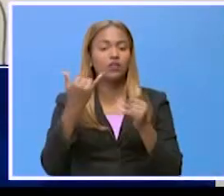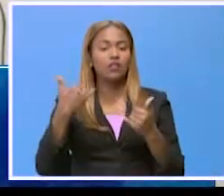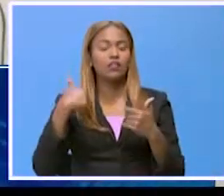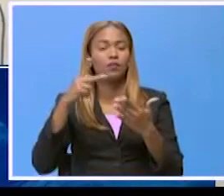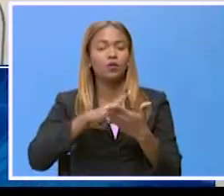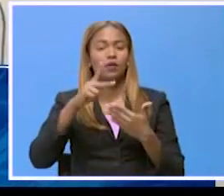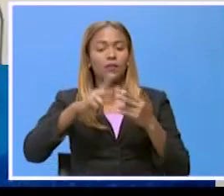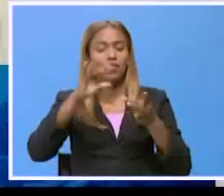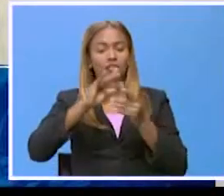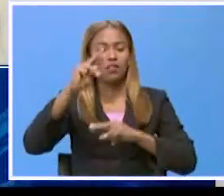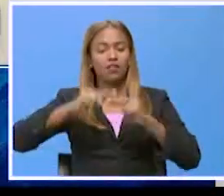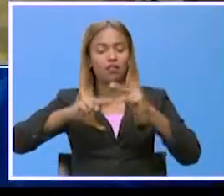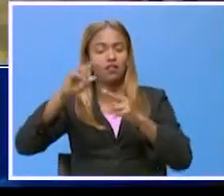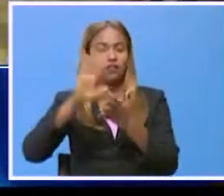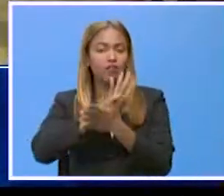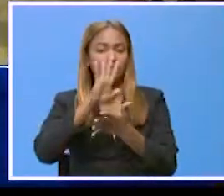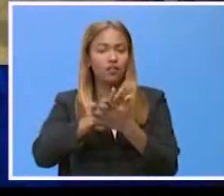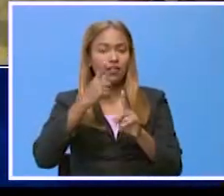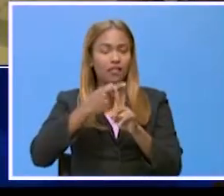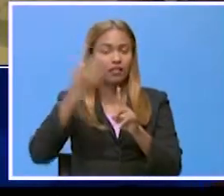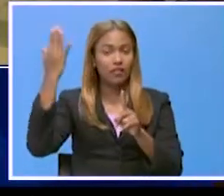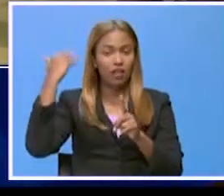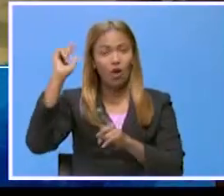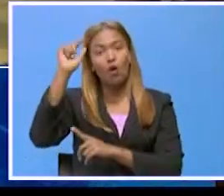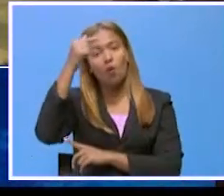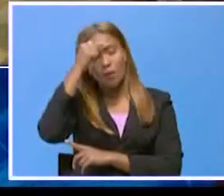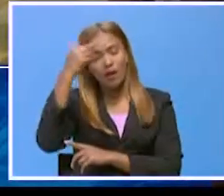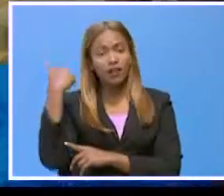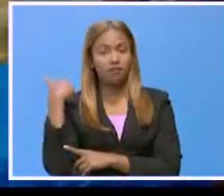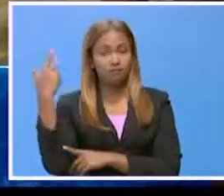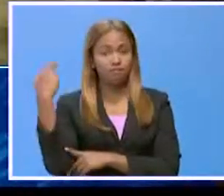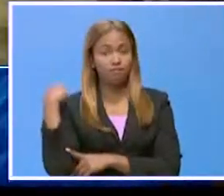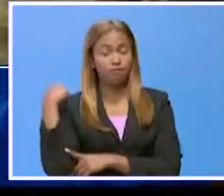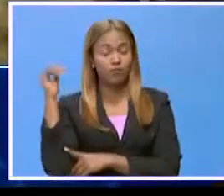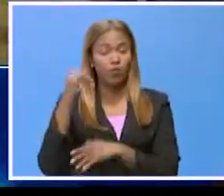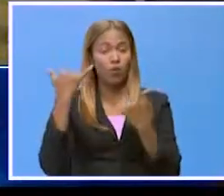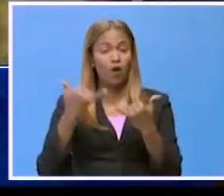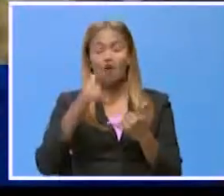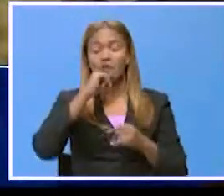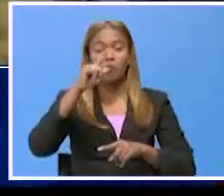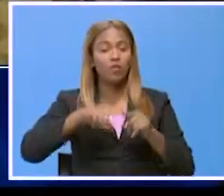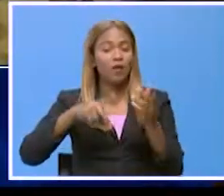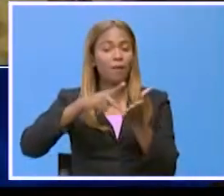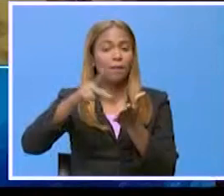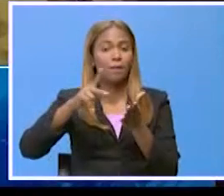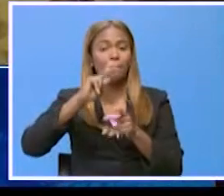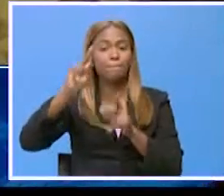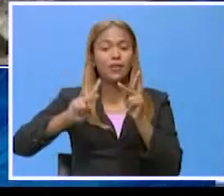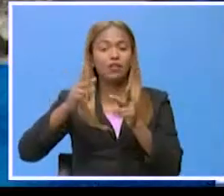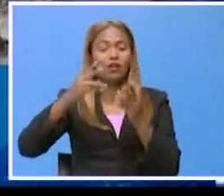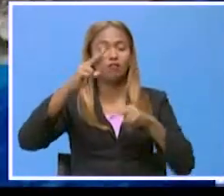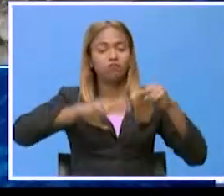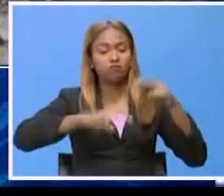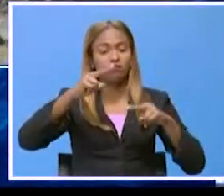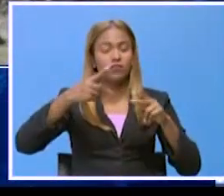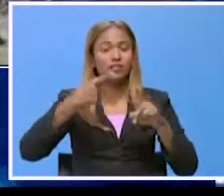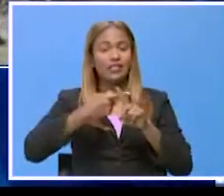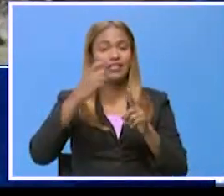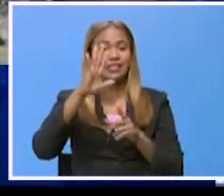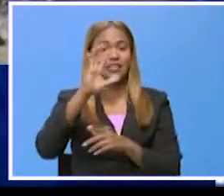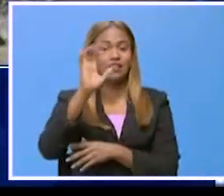de edificaciones escolares de la pasada administración y que actualmente no han podido pagar a los contratistas de